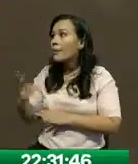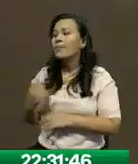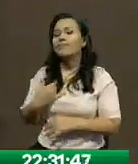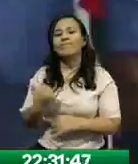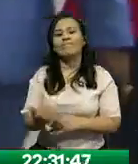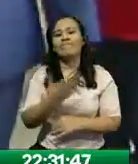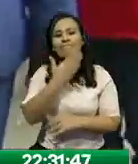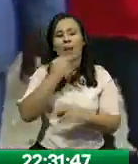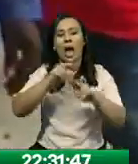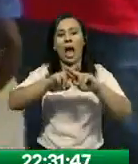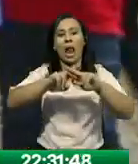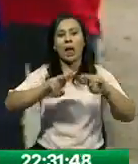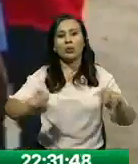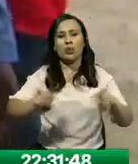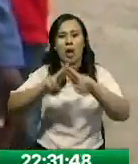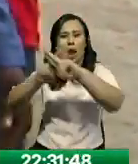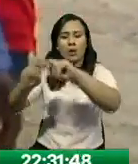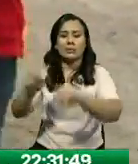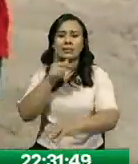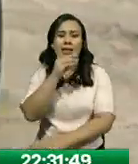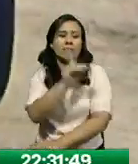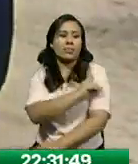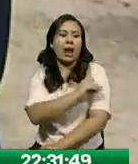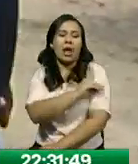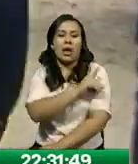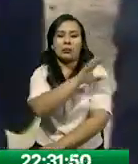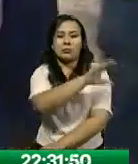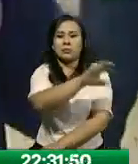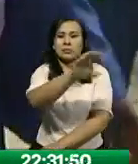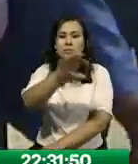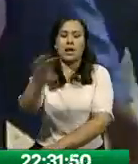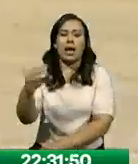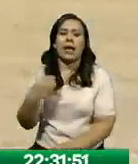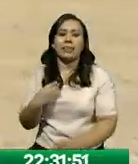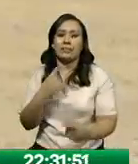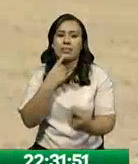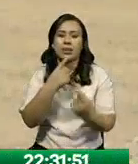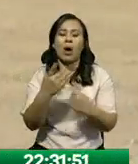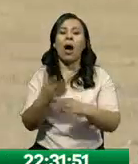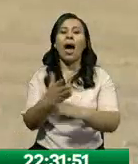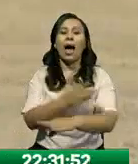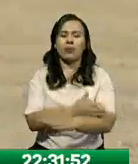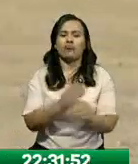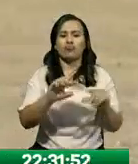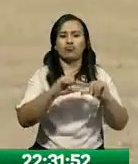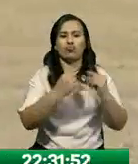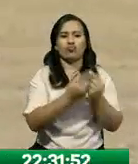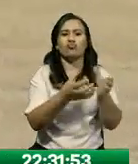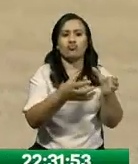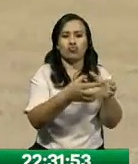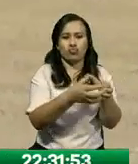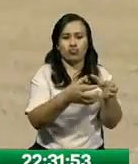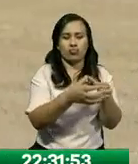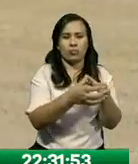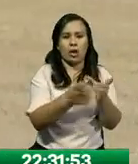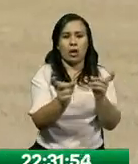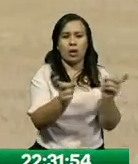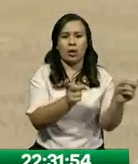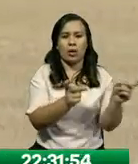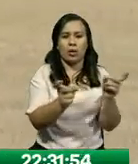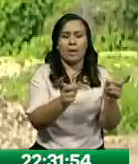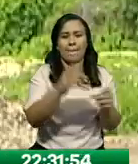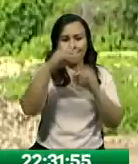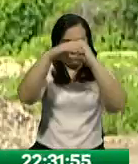clausura. De su parte, los representantes de estas mineras aseguraron que antes pertenecían a la Agencia de Regulación y Control